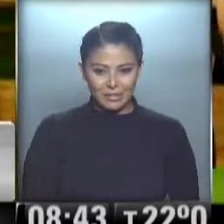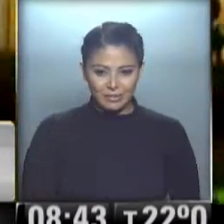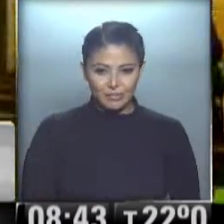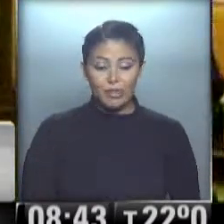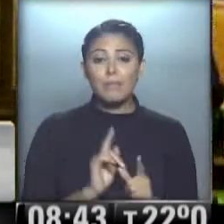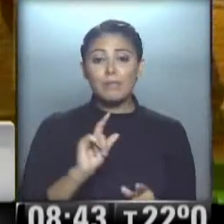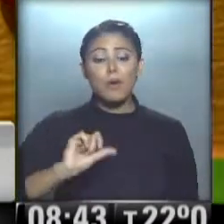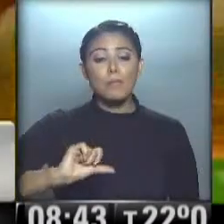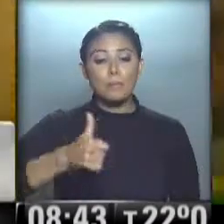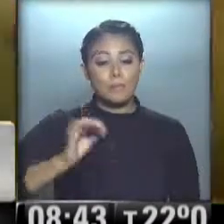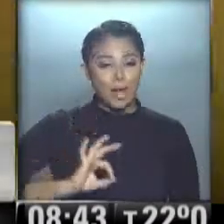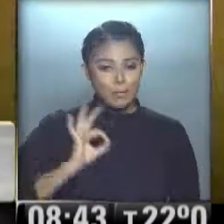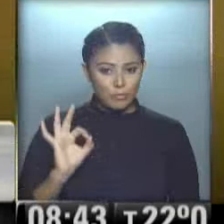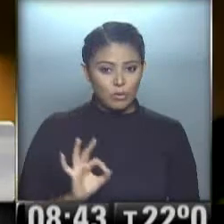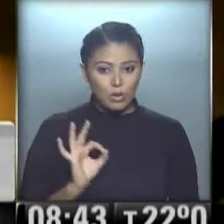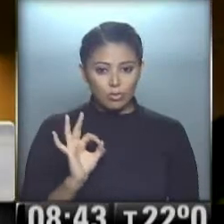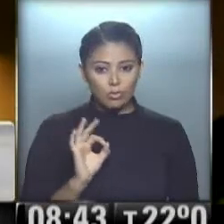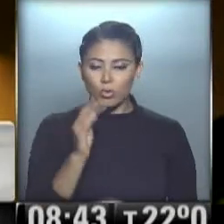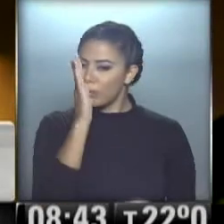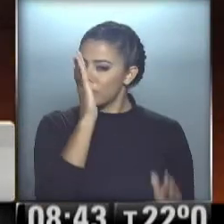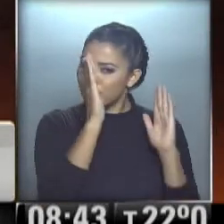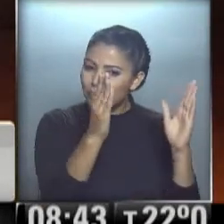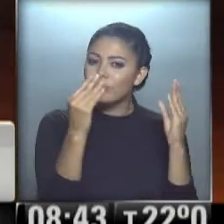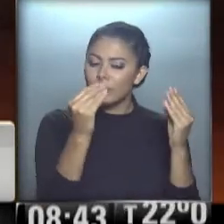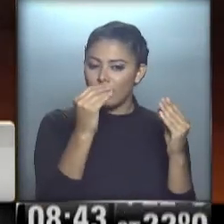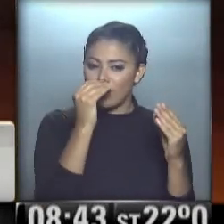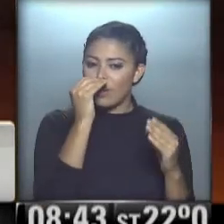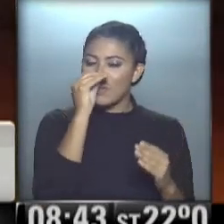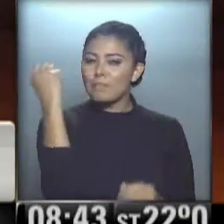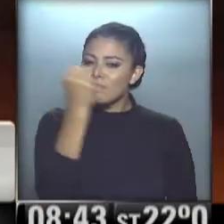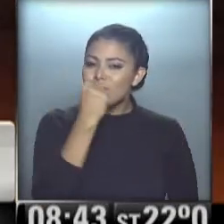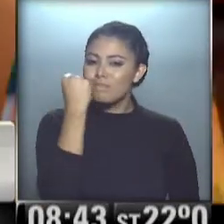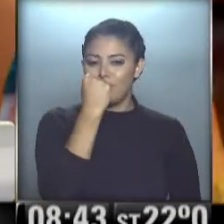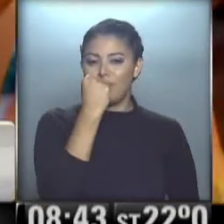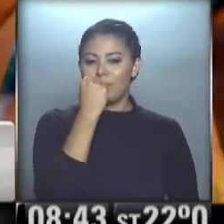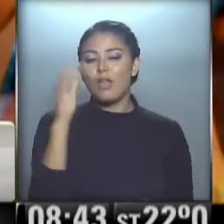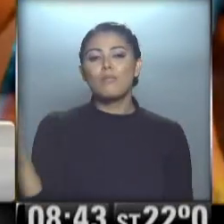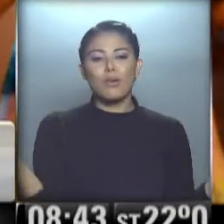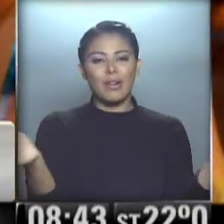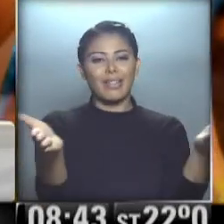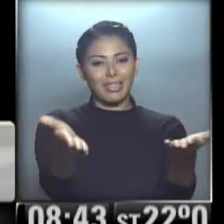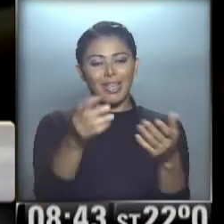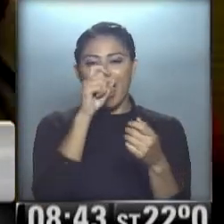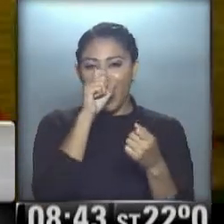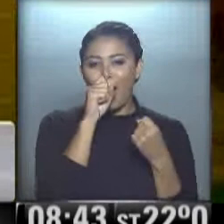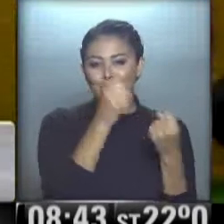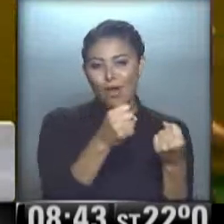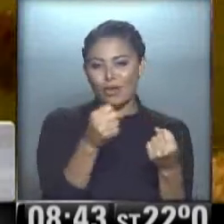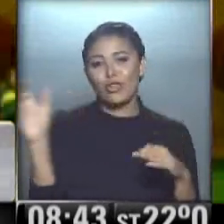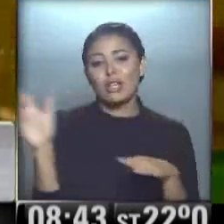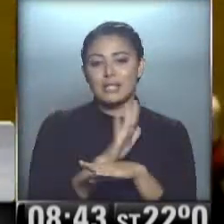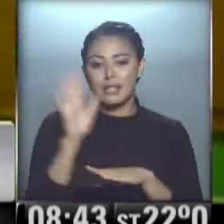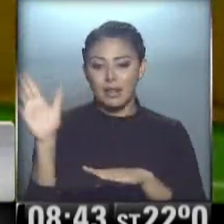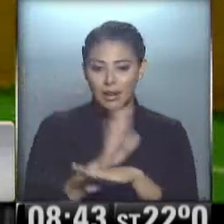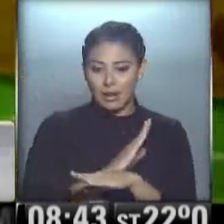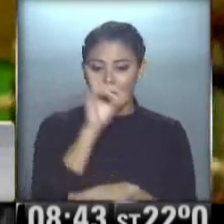Estos premios tienen un objetivo y es el de convertirse en un importante instrumento de fomento y apoyo a la